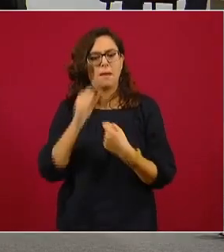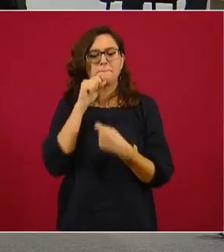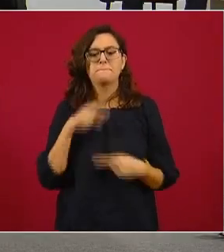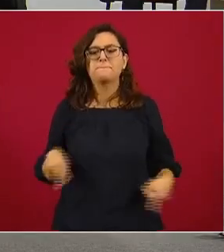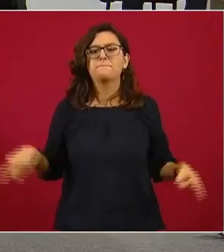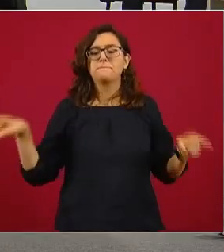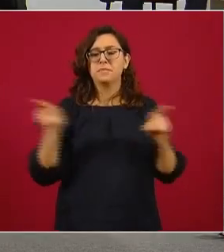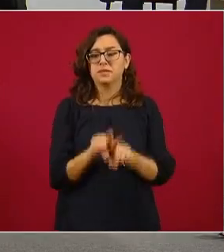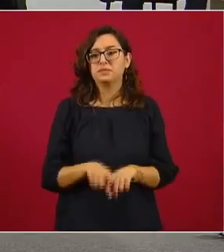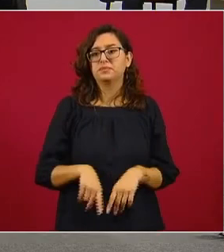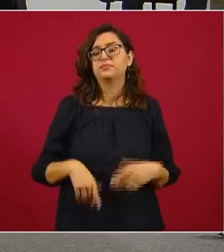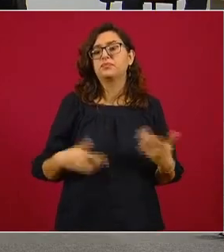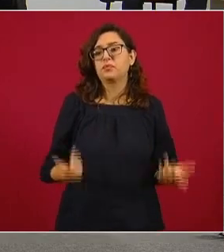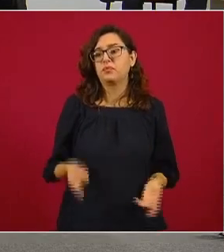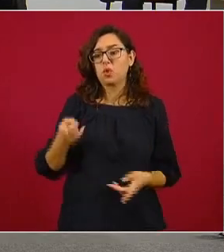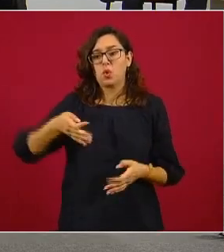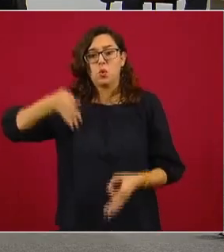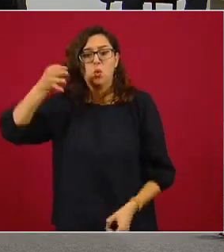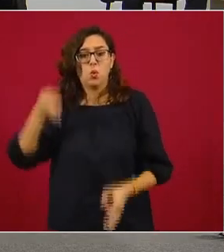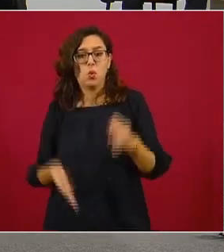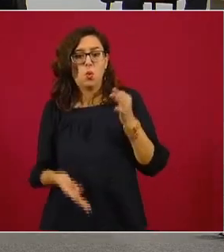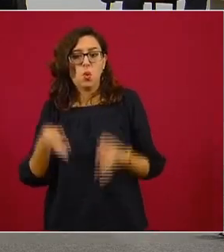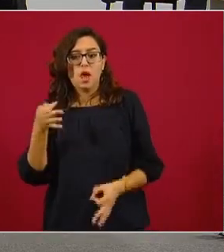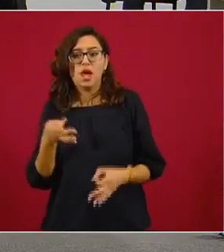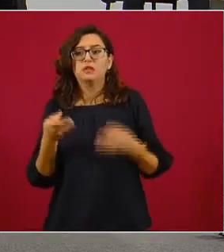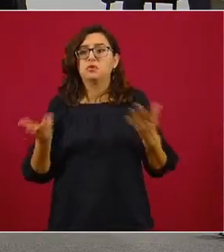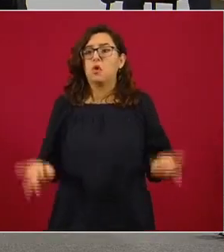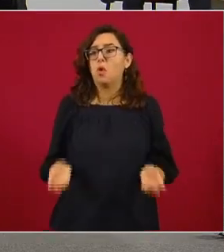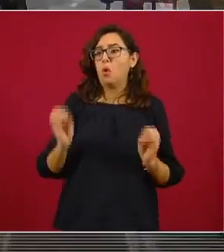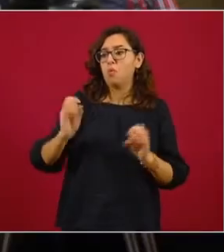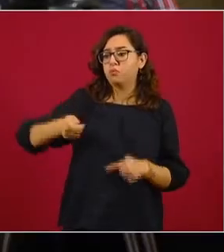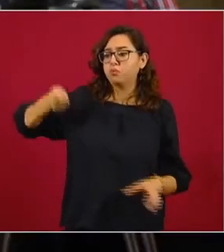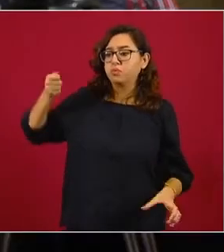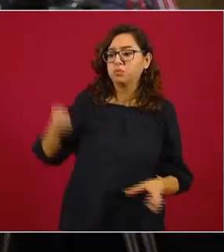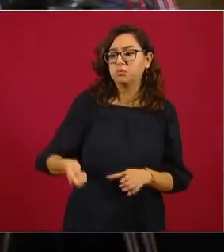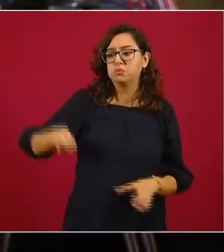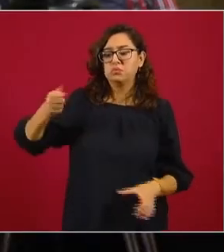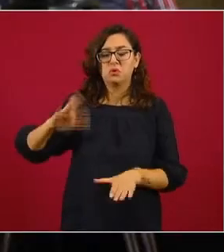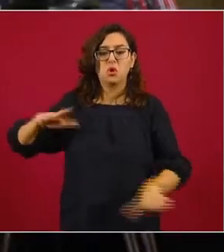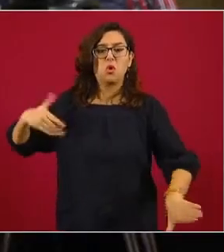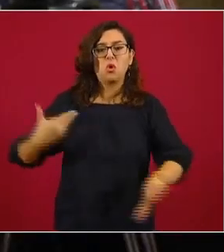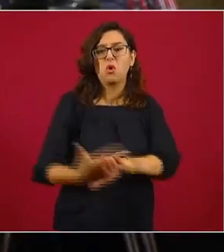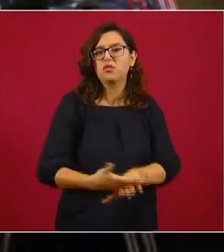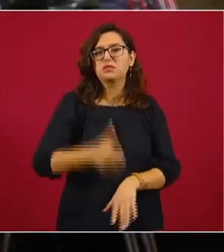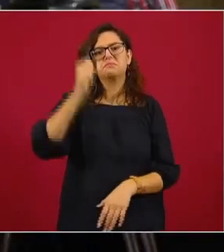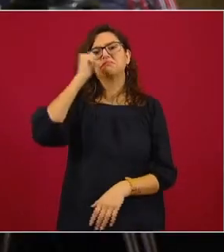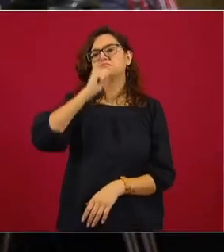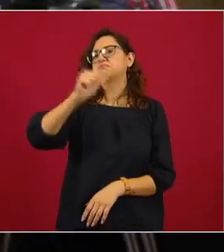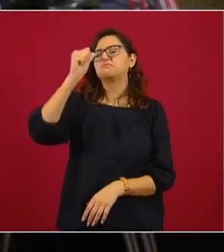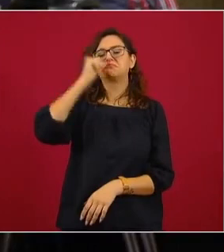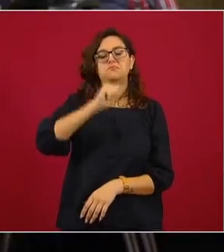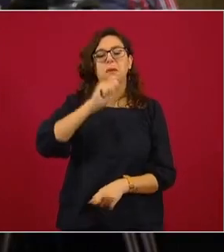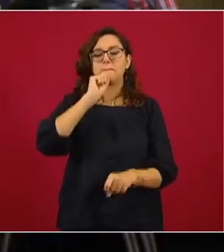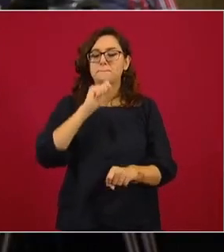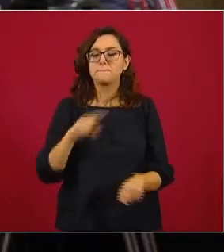cuando no es un juez del poder judicial, es una fiscalía la que falla, presidente. A veces las dos, tal como ocurrió